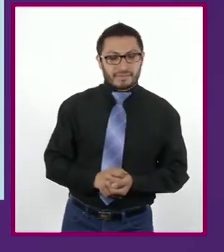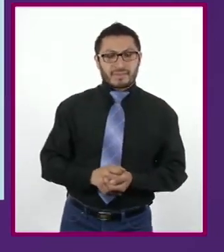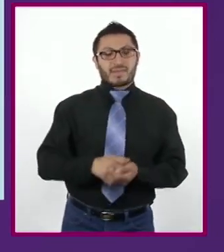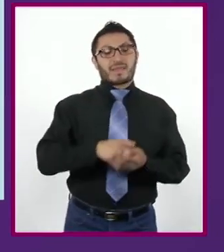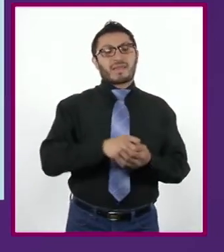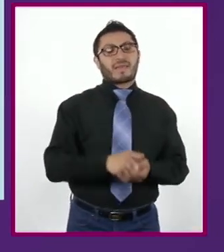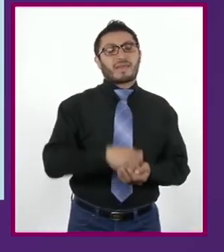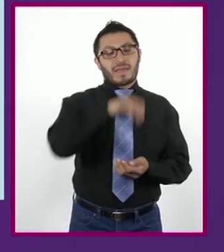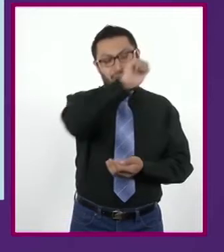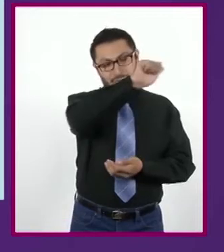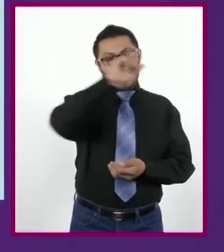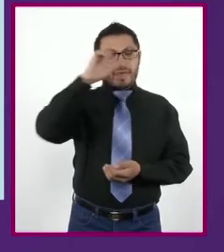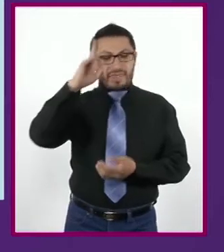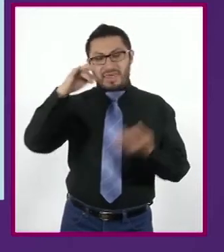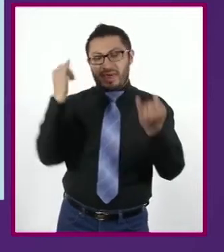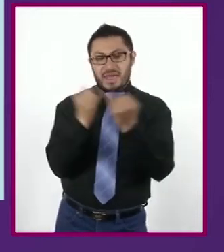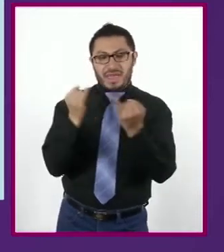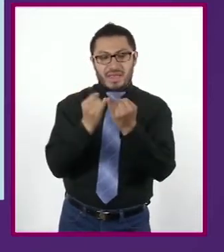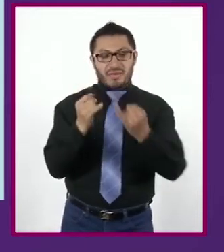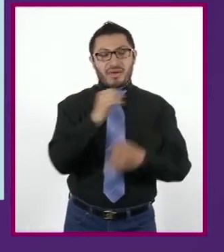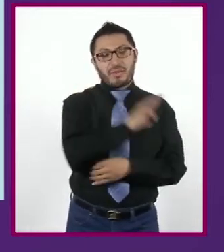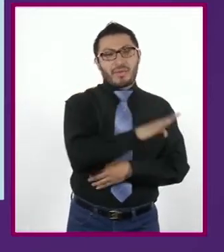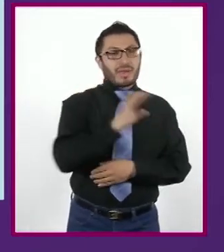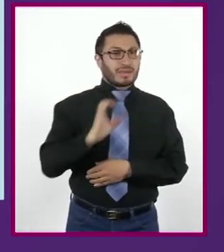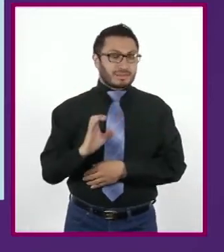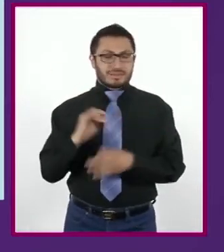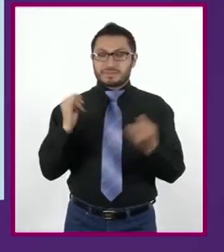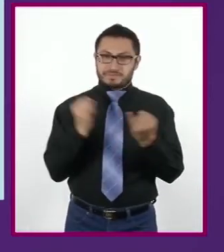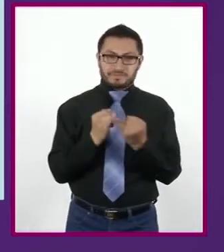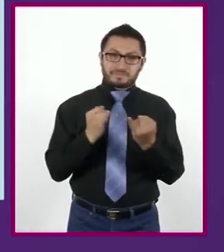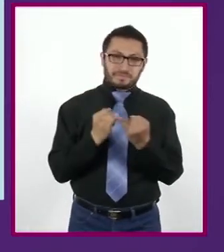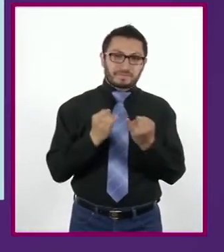AD es congruente con BC.